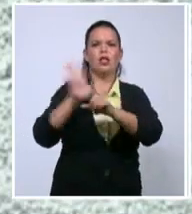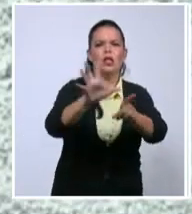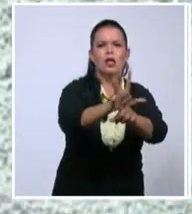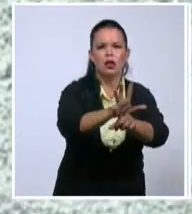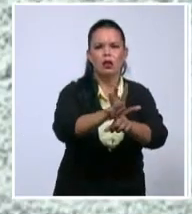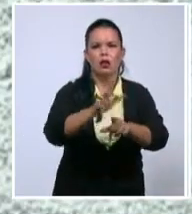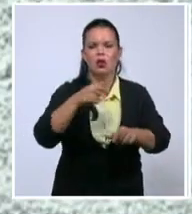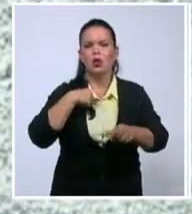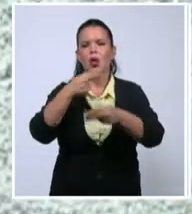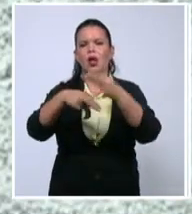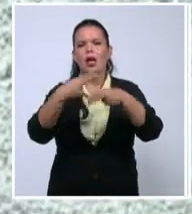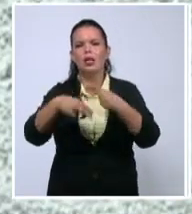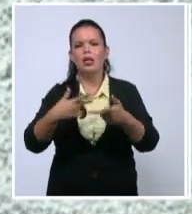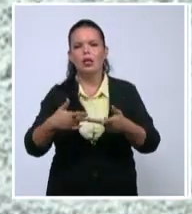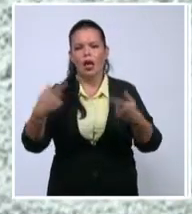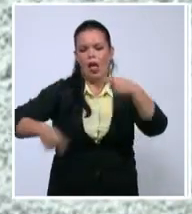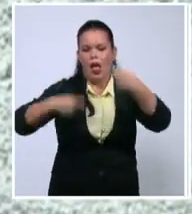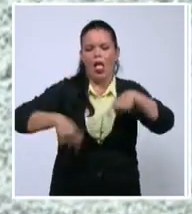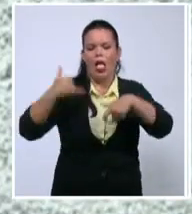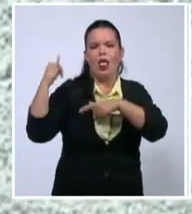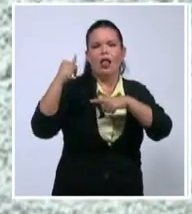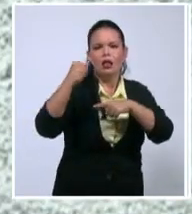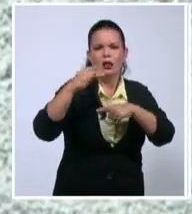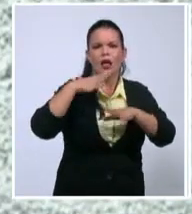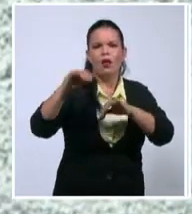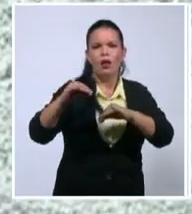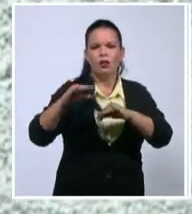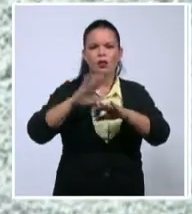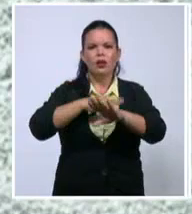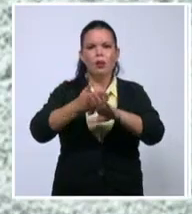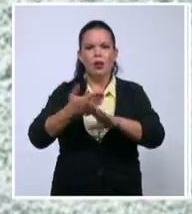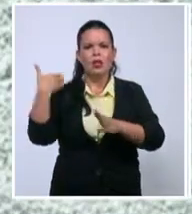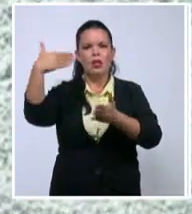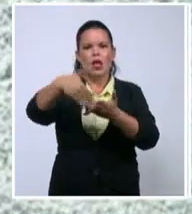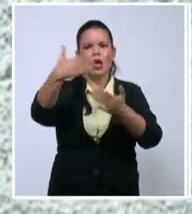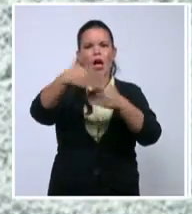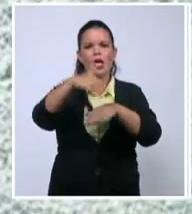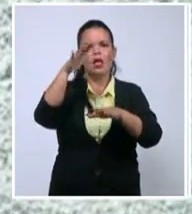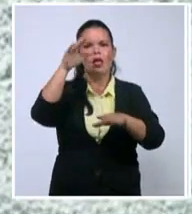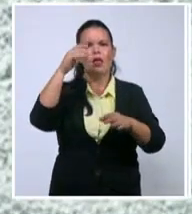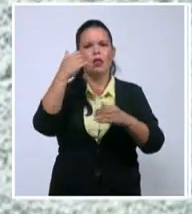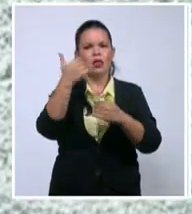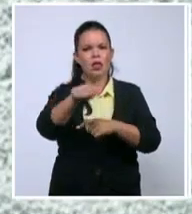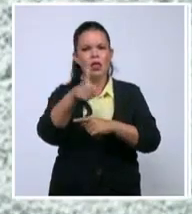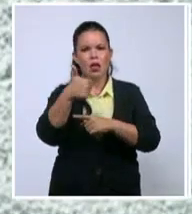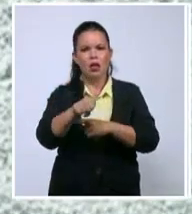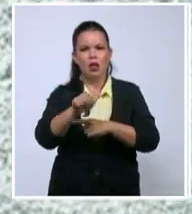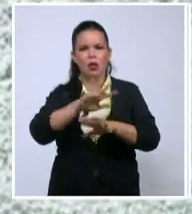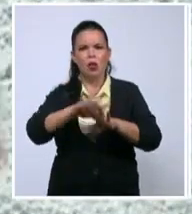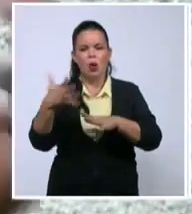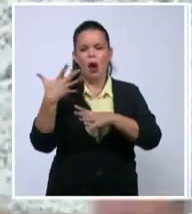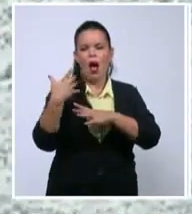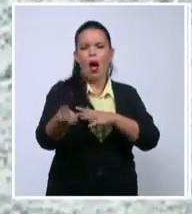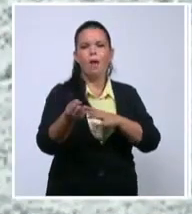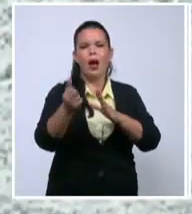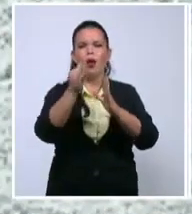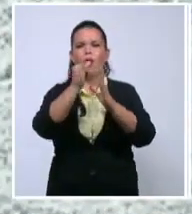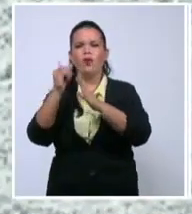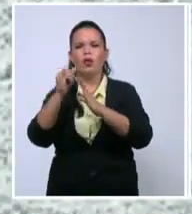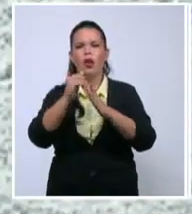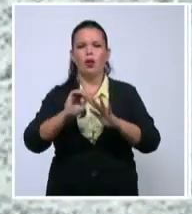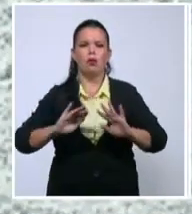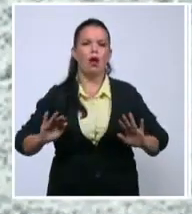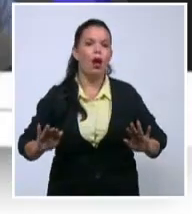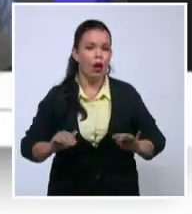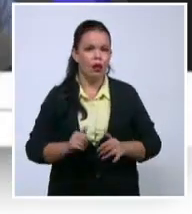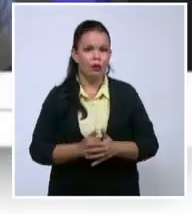salgo, camino tranquilo para mi casa. Ella me hace una directa como para que yo fuera y otorgara el estallido que hacía